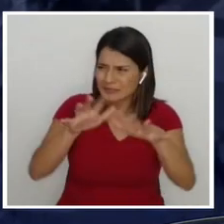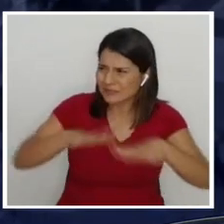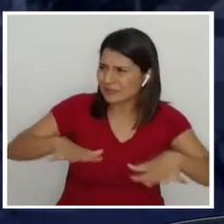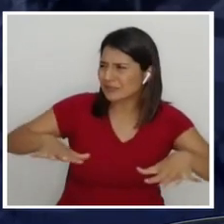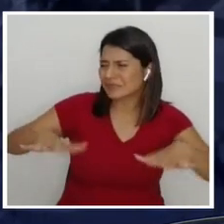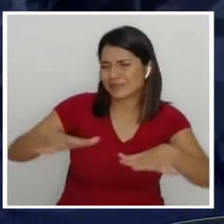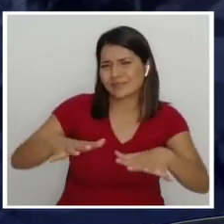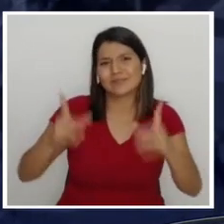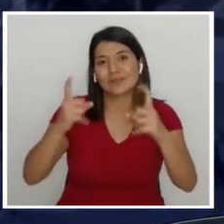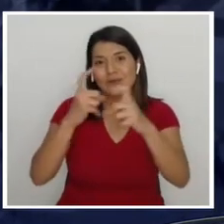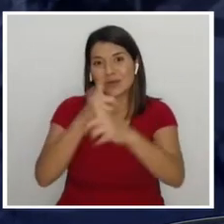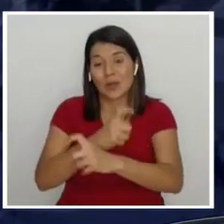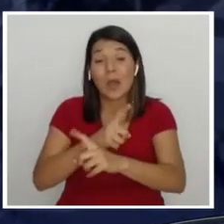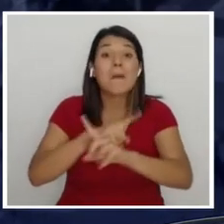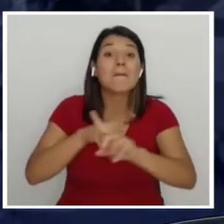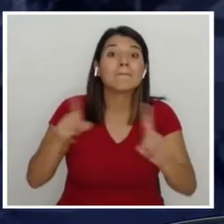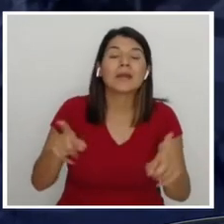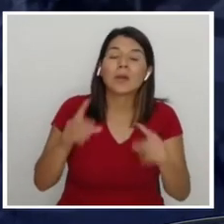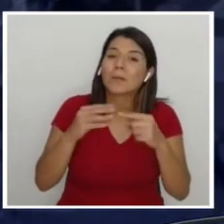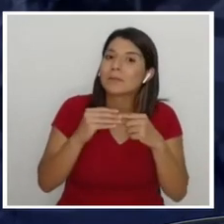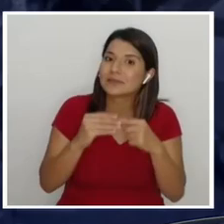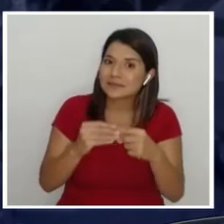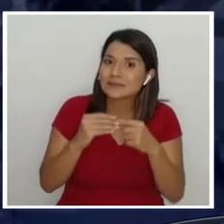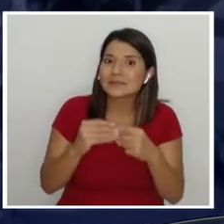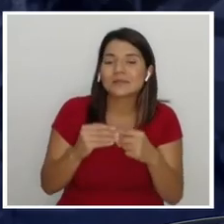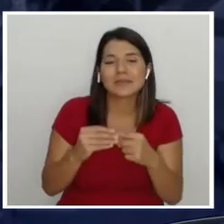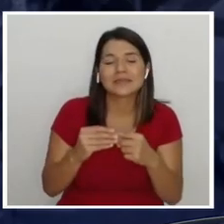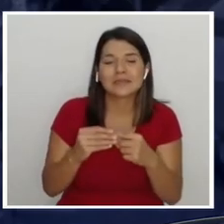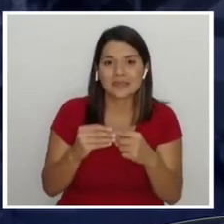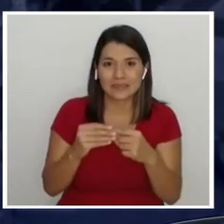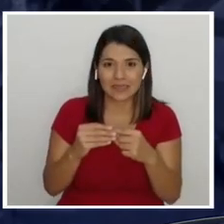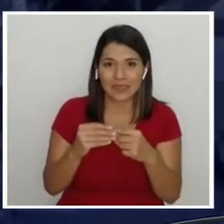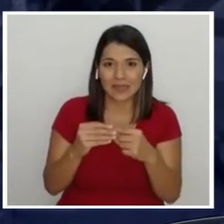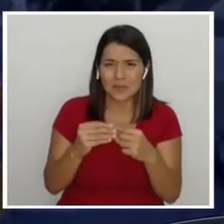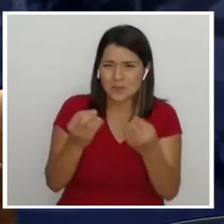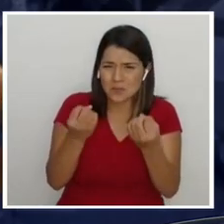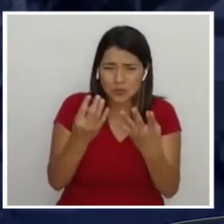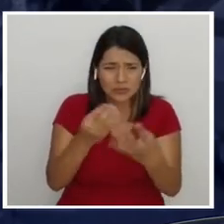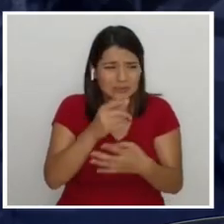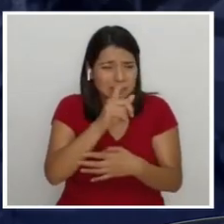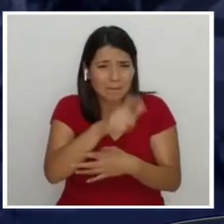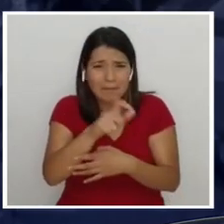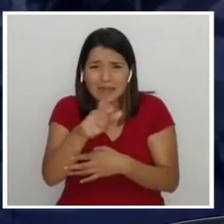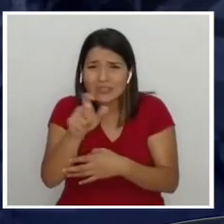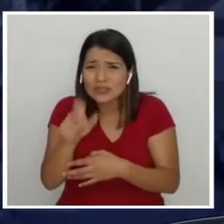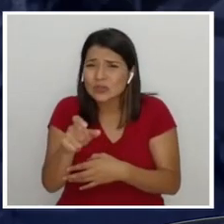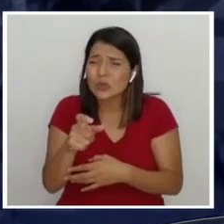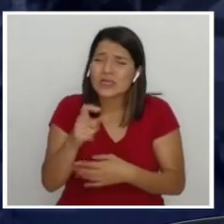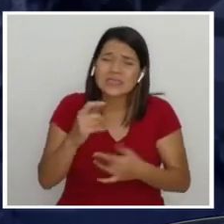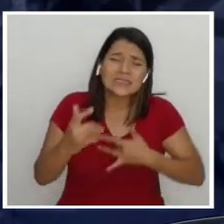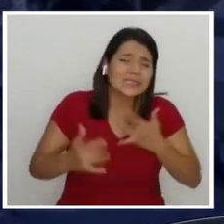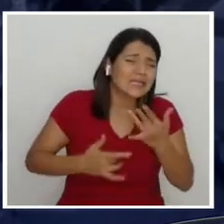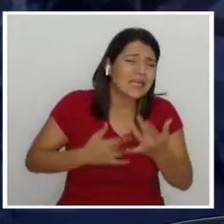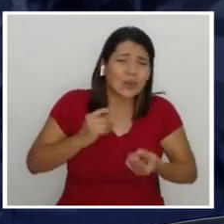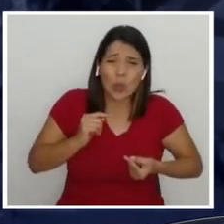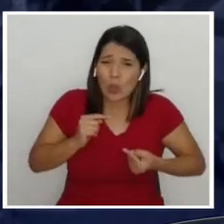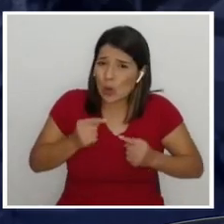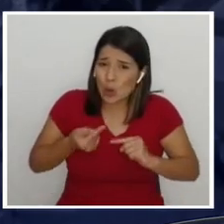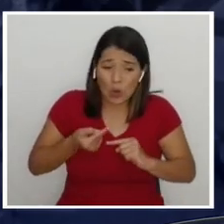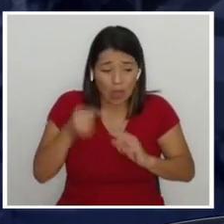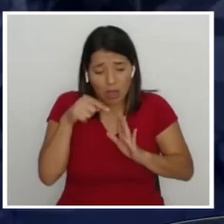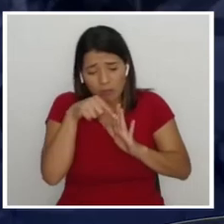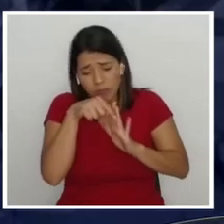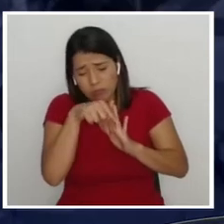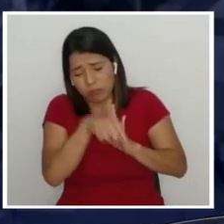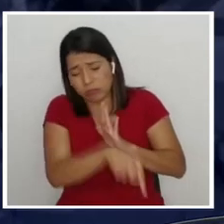sobre todo una serie de personas sufriendo dolor humano allá abajo en el precipicio, y al otro lado, de